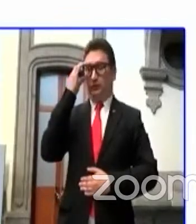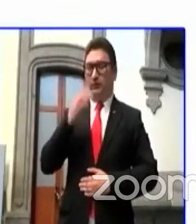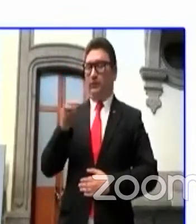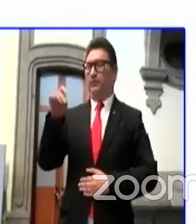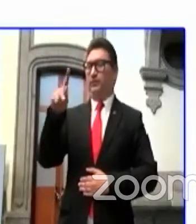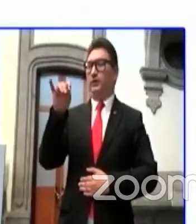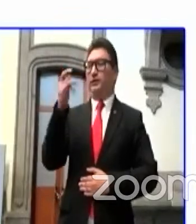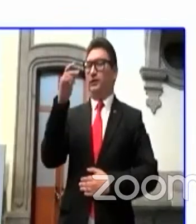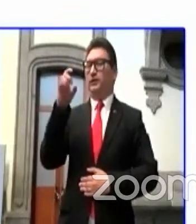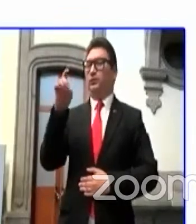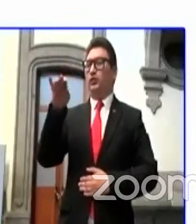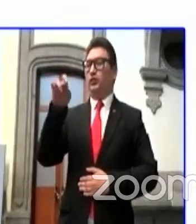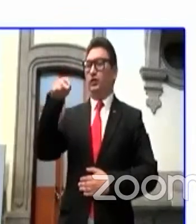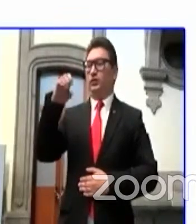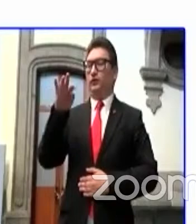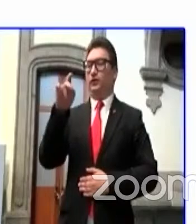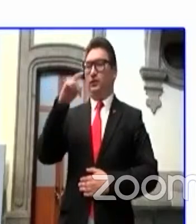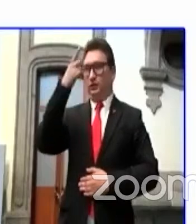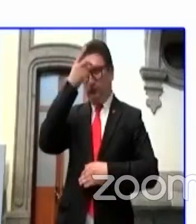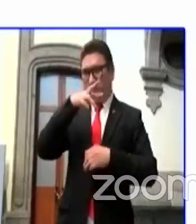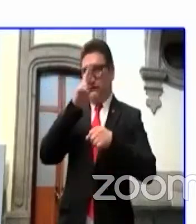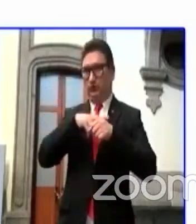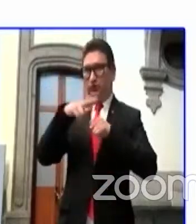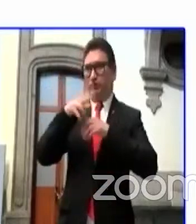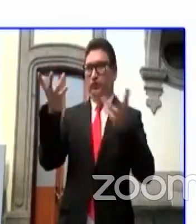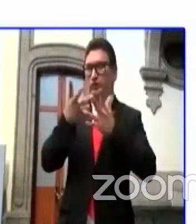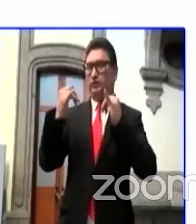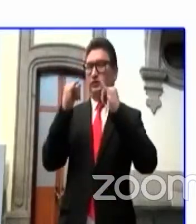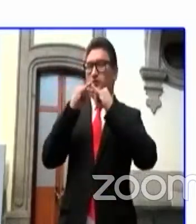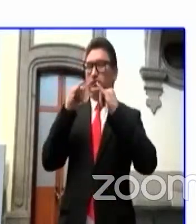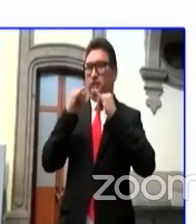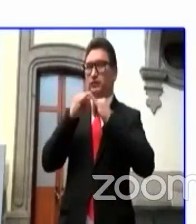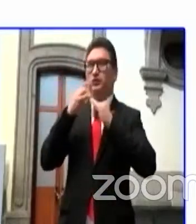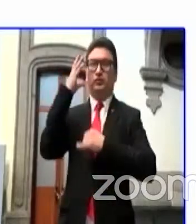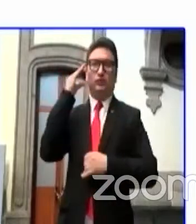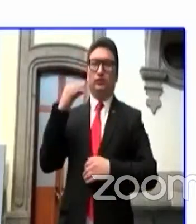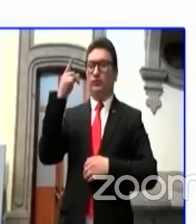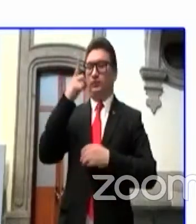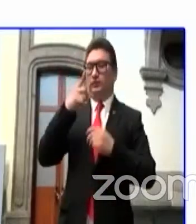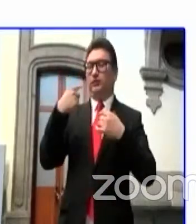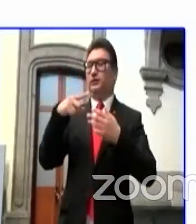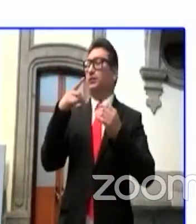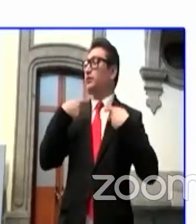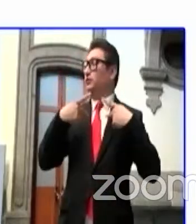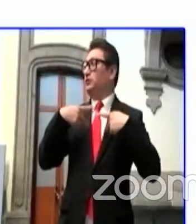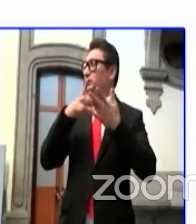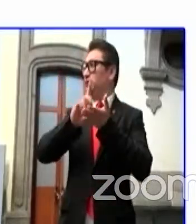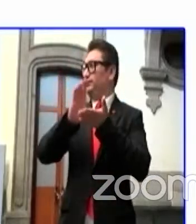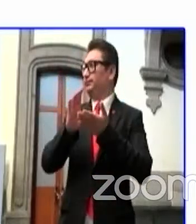Martín Moreno Fernández, director operativo del Instituto Colimense para la Discapacidad.